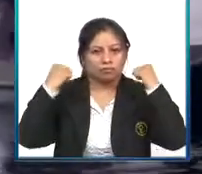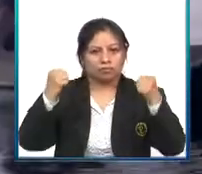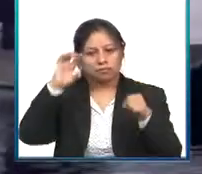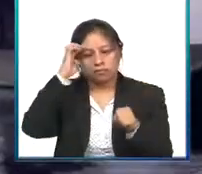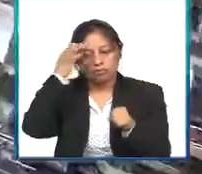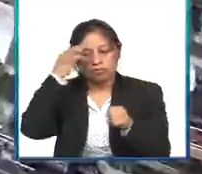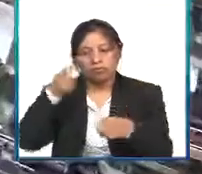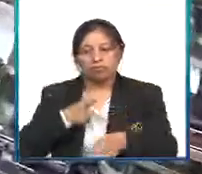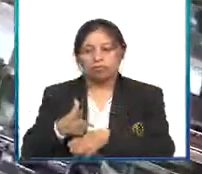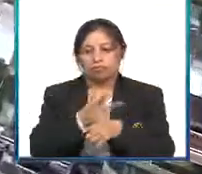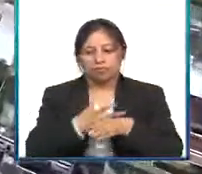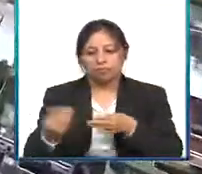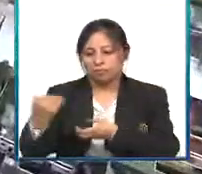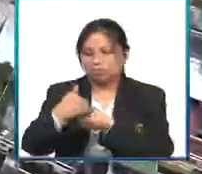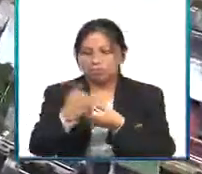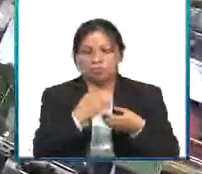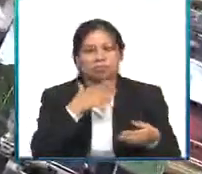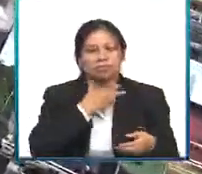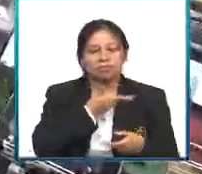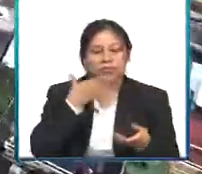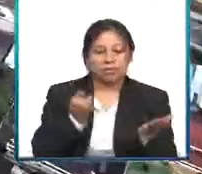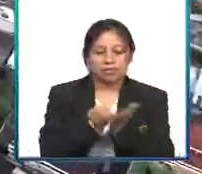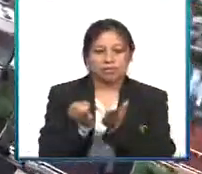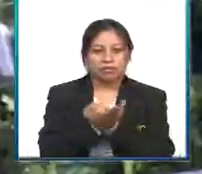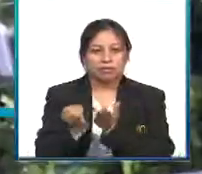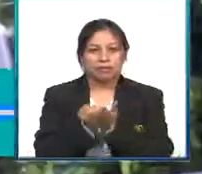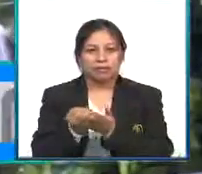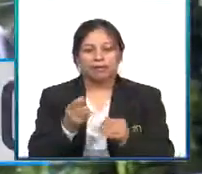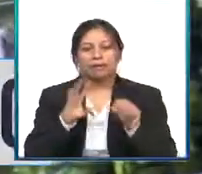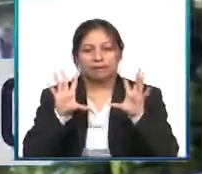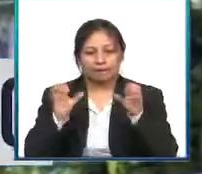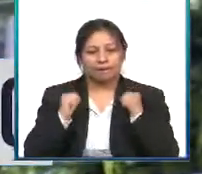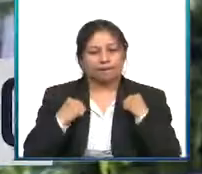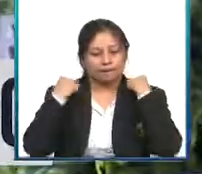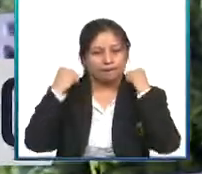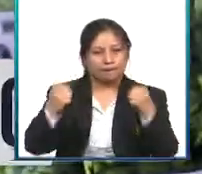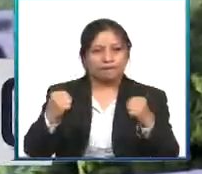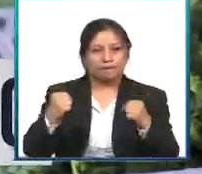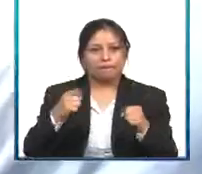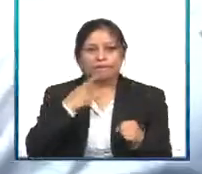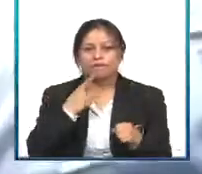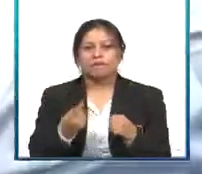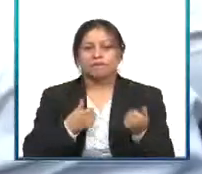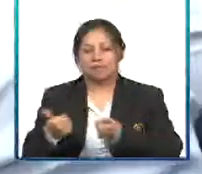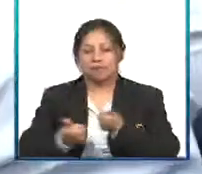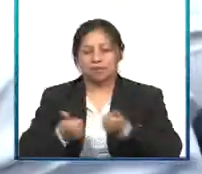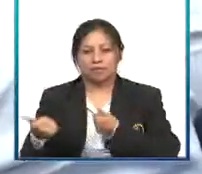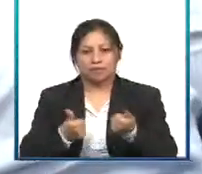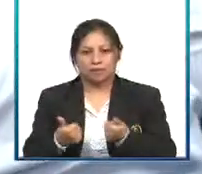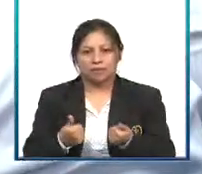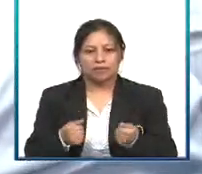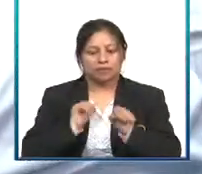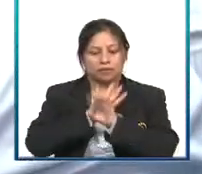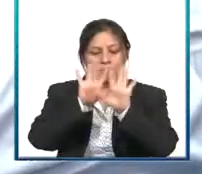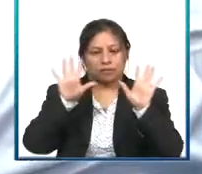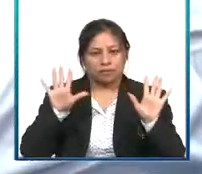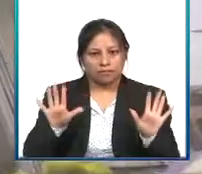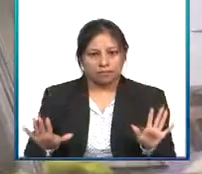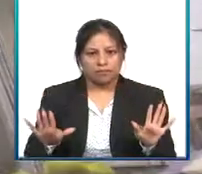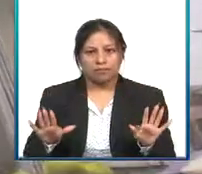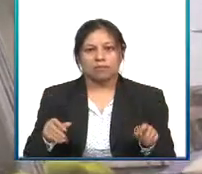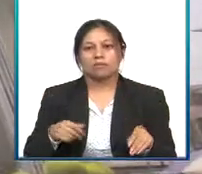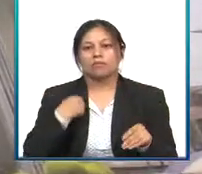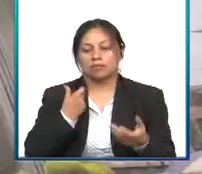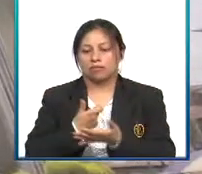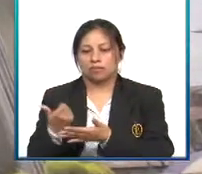política fiscal y creando un nuevo marco institucional que permita el fortalecimiento de la administración tributaria y la transparencia en el